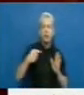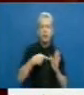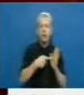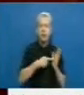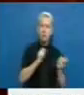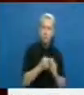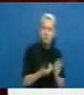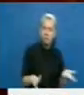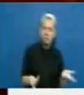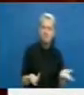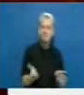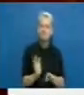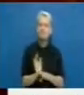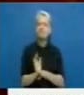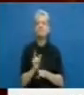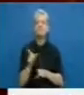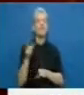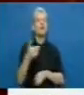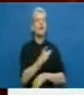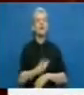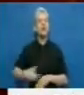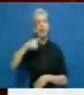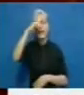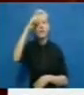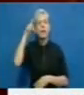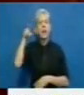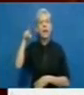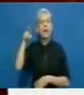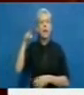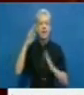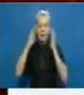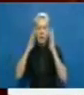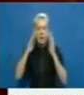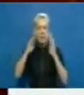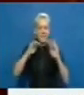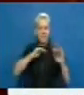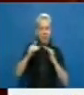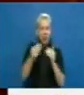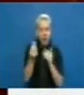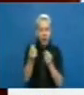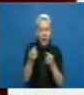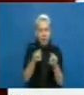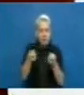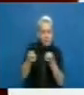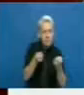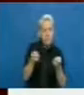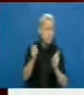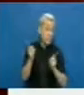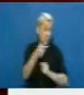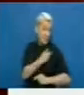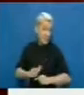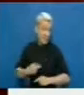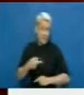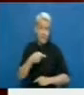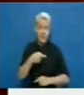plantear, es un gobierno nacional preocupado por la situación fiscal. El propio presidente lo ha dicho este fin de